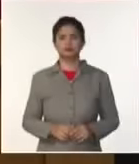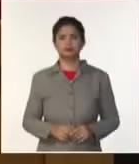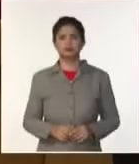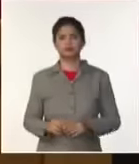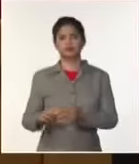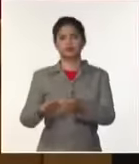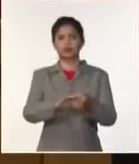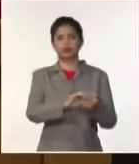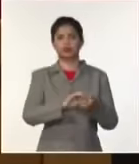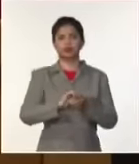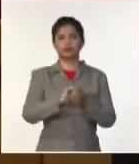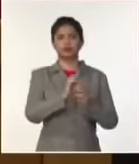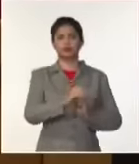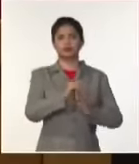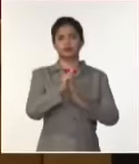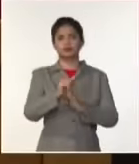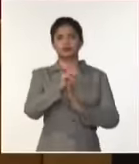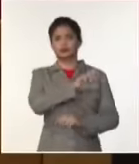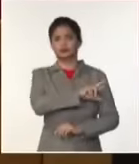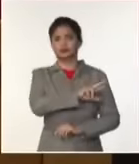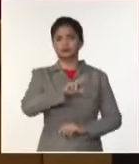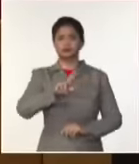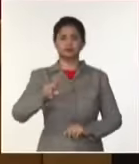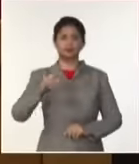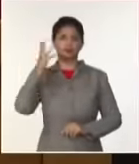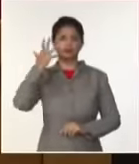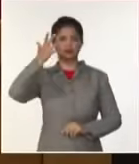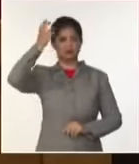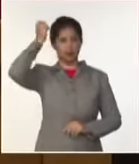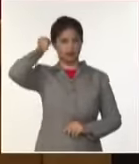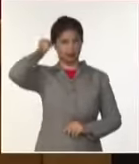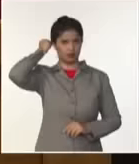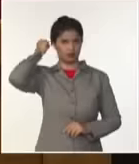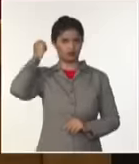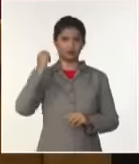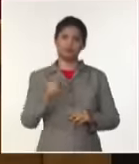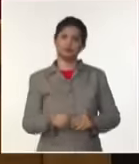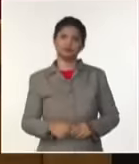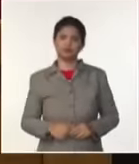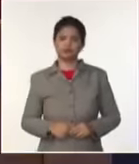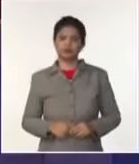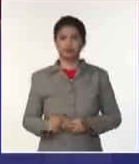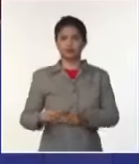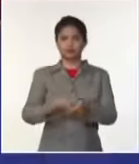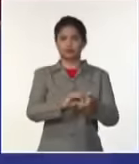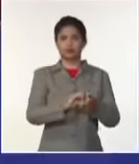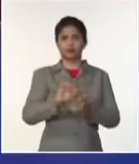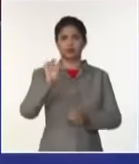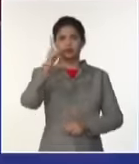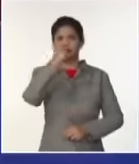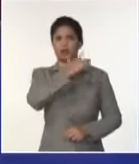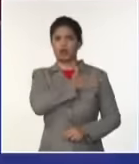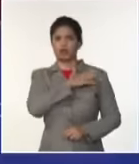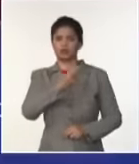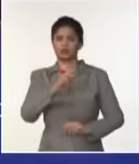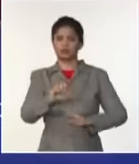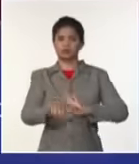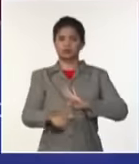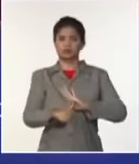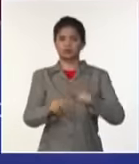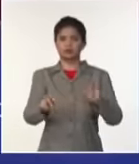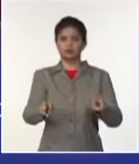grande ejército Raúl Castro Ruz, líder de la Revolución Cubana, querido compañero Esteban Lazo Hernández, presidente de la Asamblea